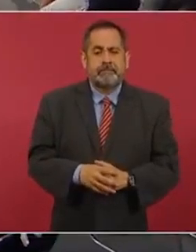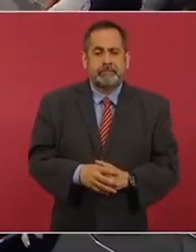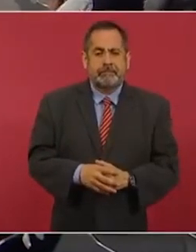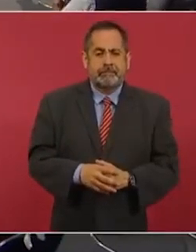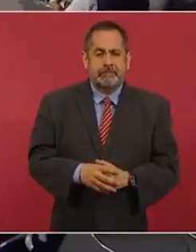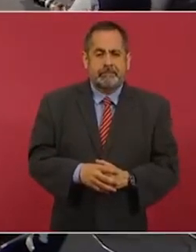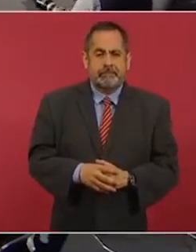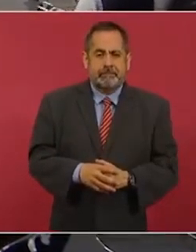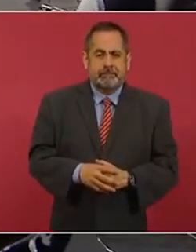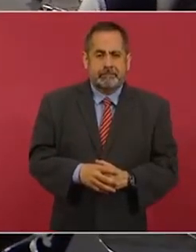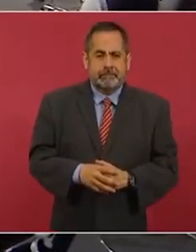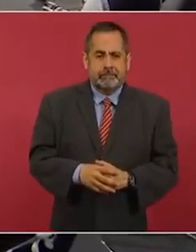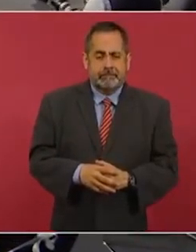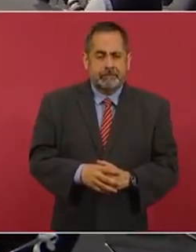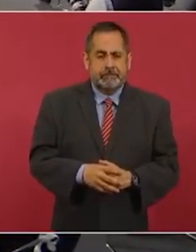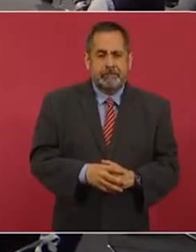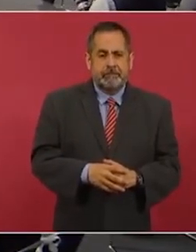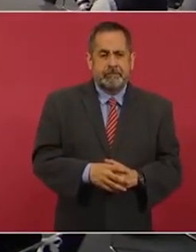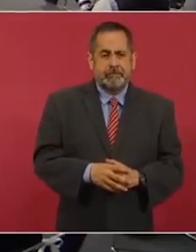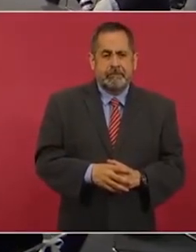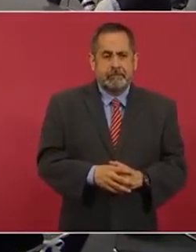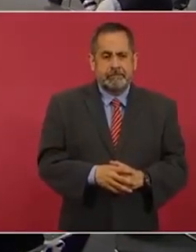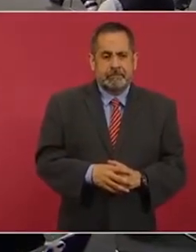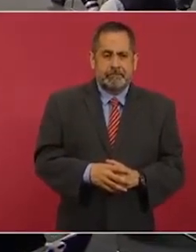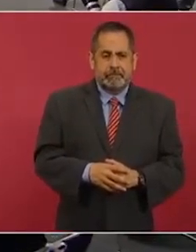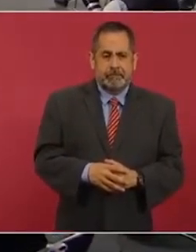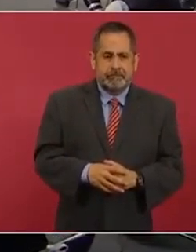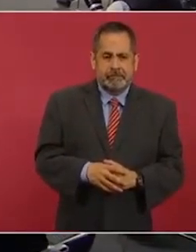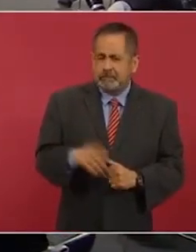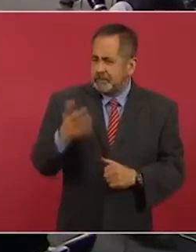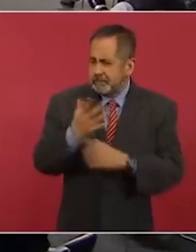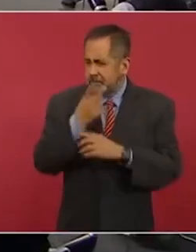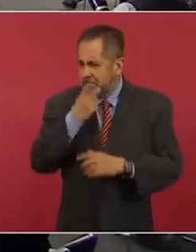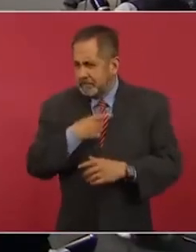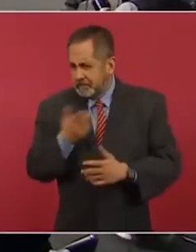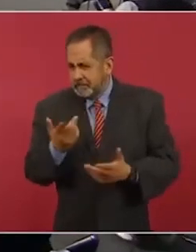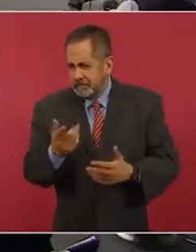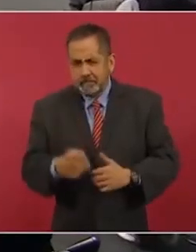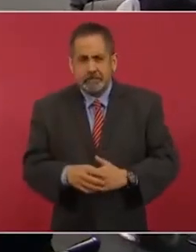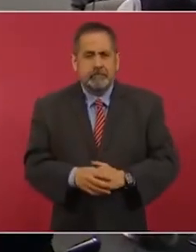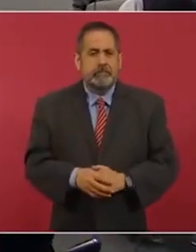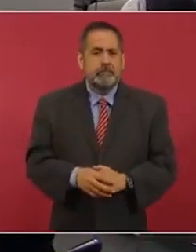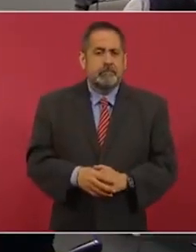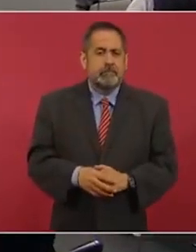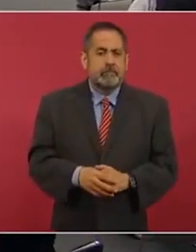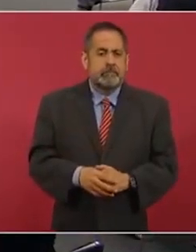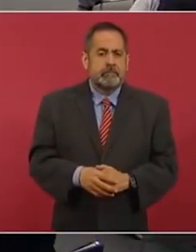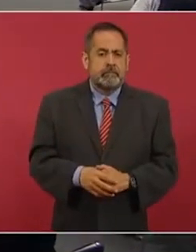¿Qué planteabas? Tenemos un video de 3 minutos de la gente del Instituto PAN. Ah,